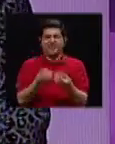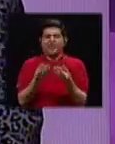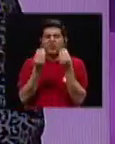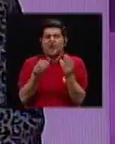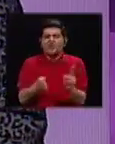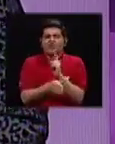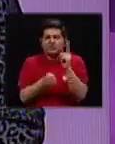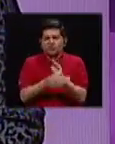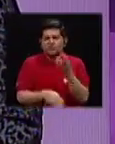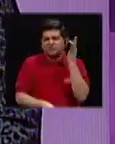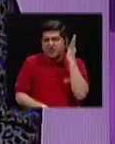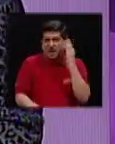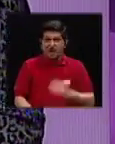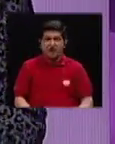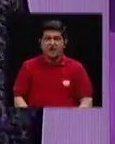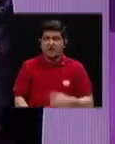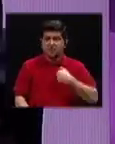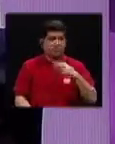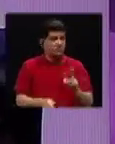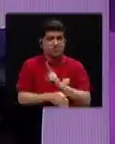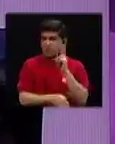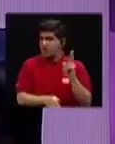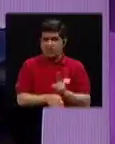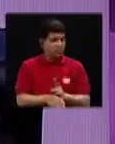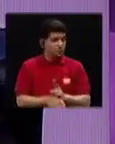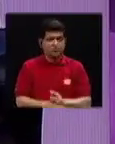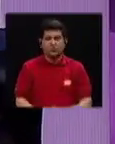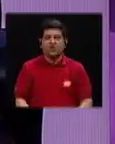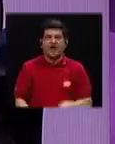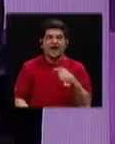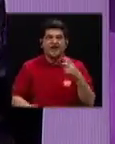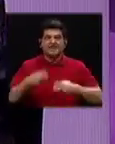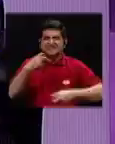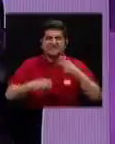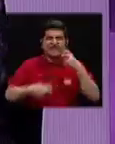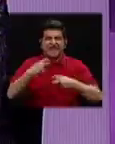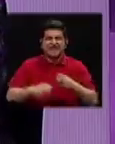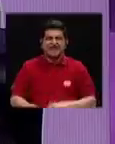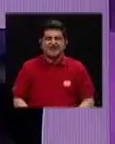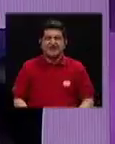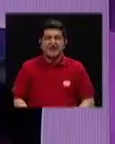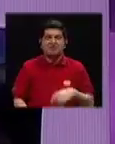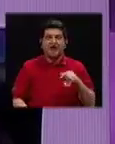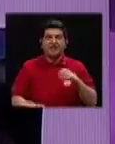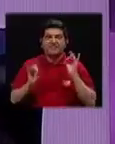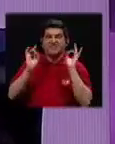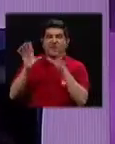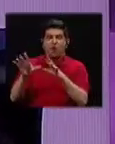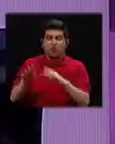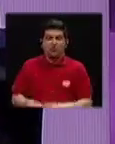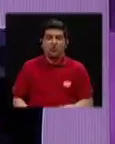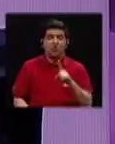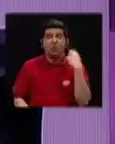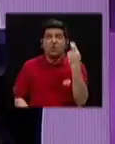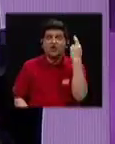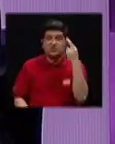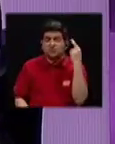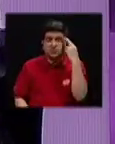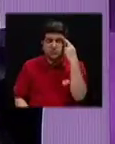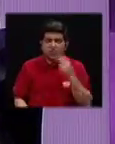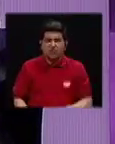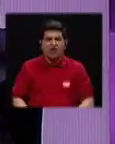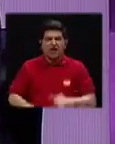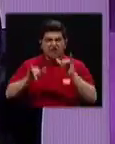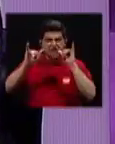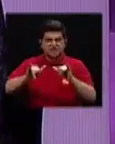feministas yo no utilizo que es crímenes de odio no es monocausal y está referida